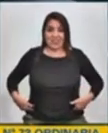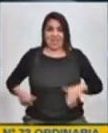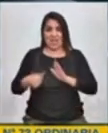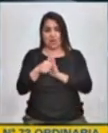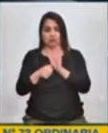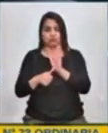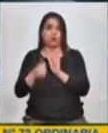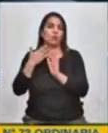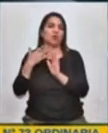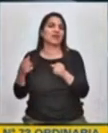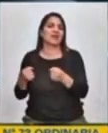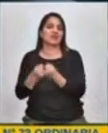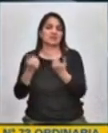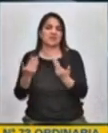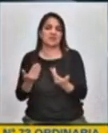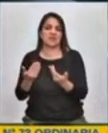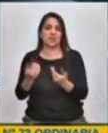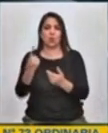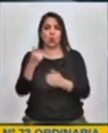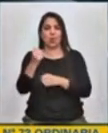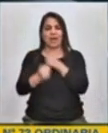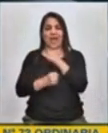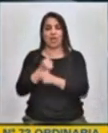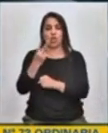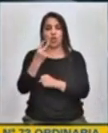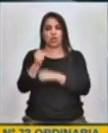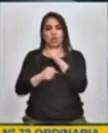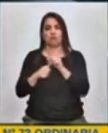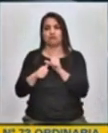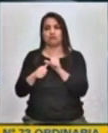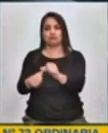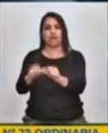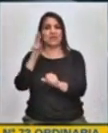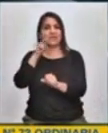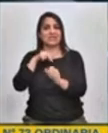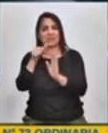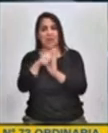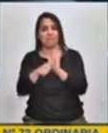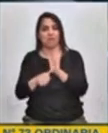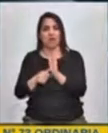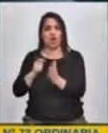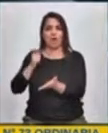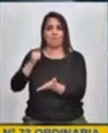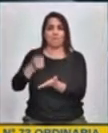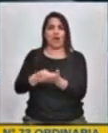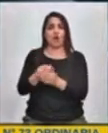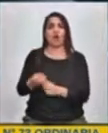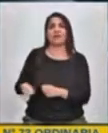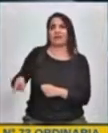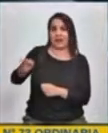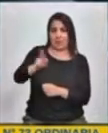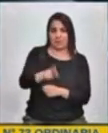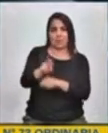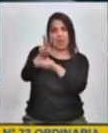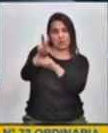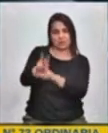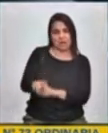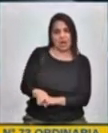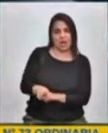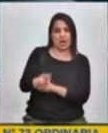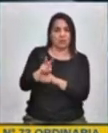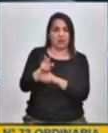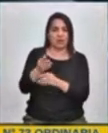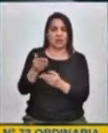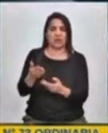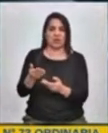un accidente. Lo podemos tener 1 año, 2 años sin operar con el pago del subsidio, con la repetición de exámenes asociados a